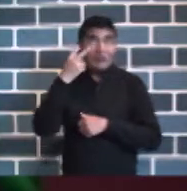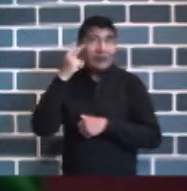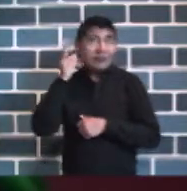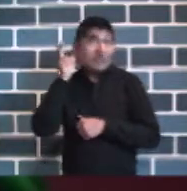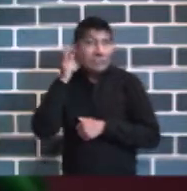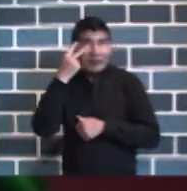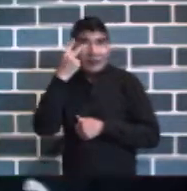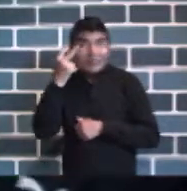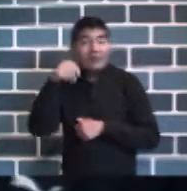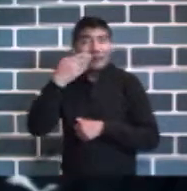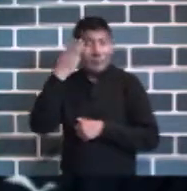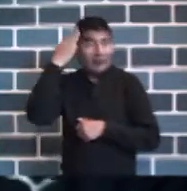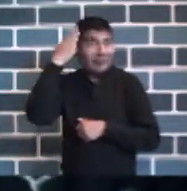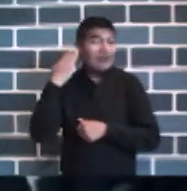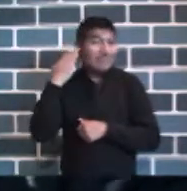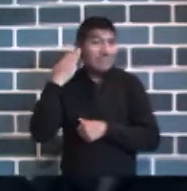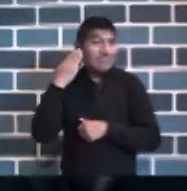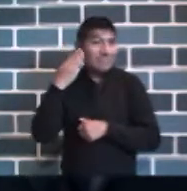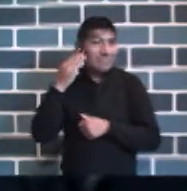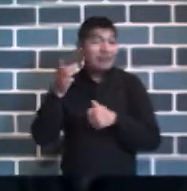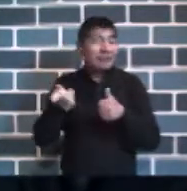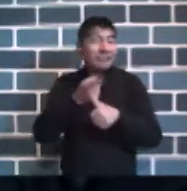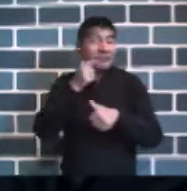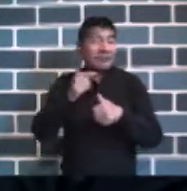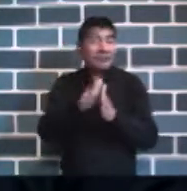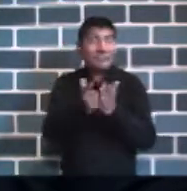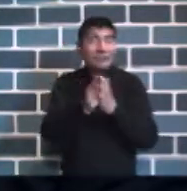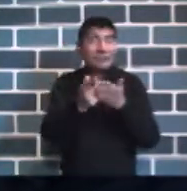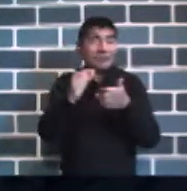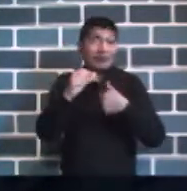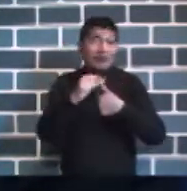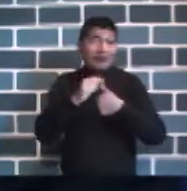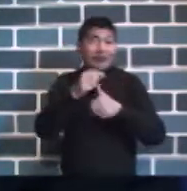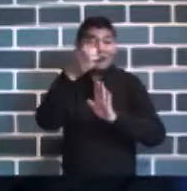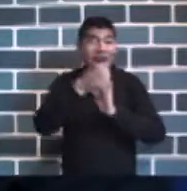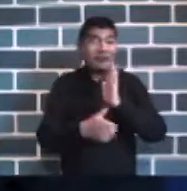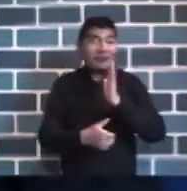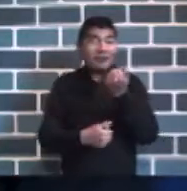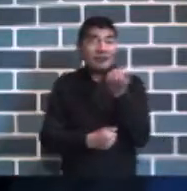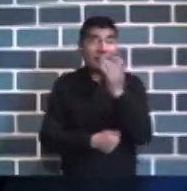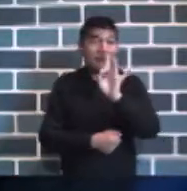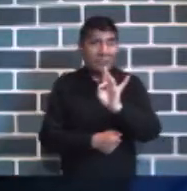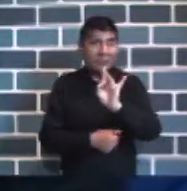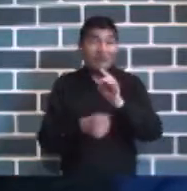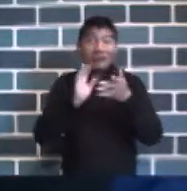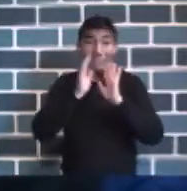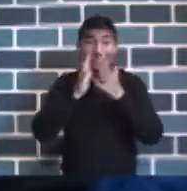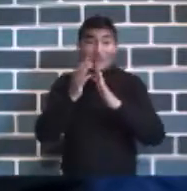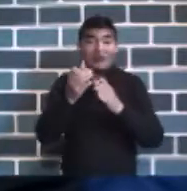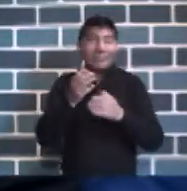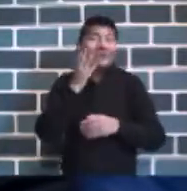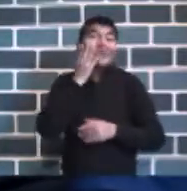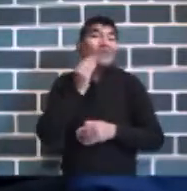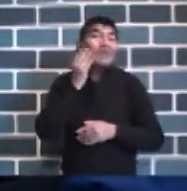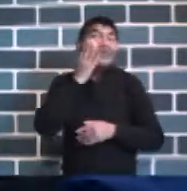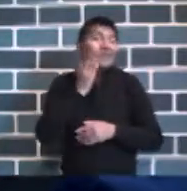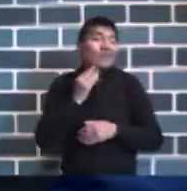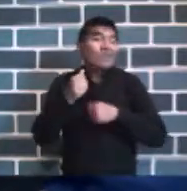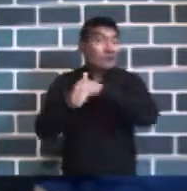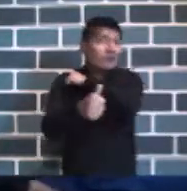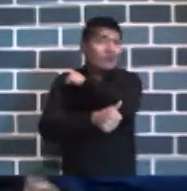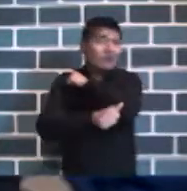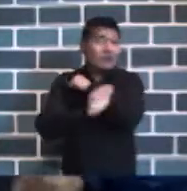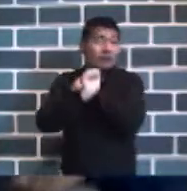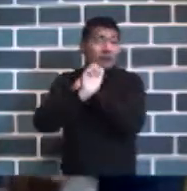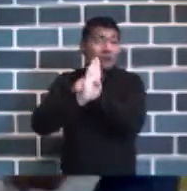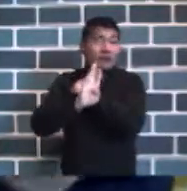primera lectura tomada del libro del génesis en el capítulo 18 nos habla de la experiencia que tuvo habrán